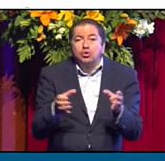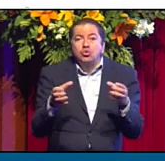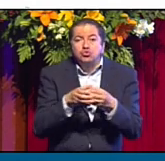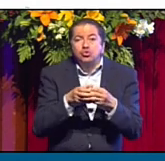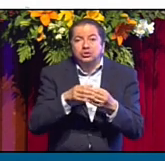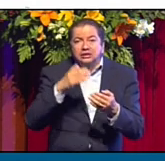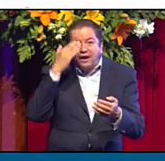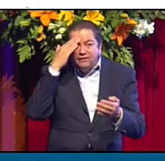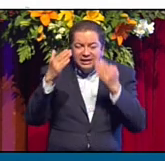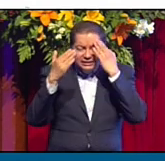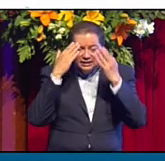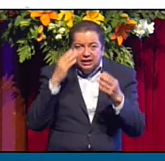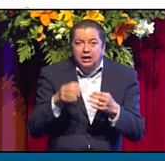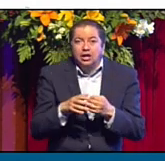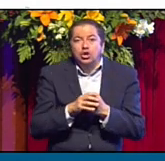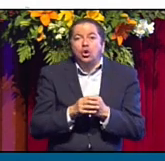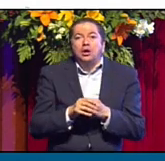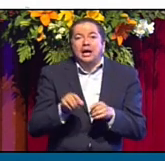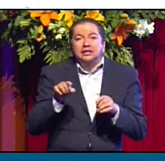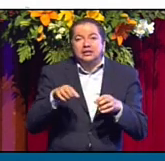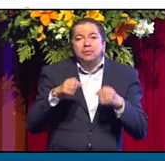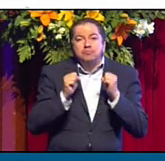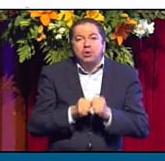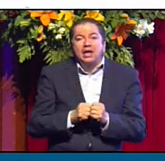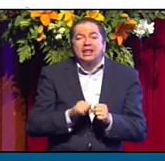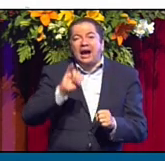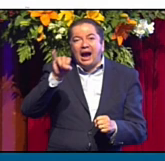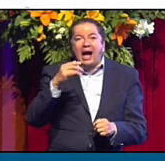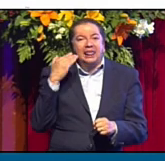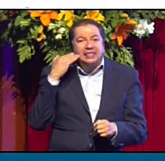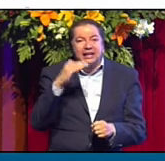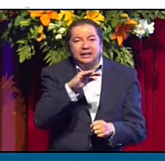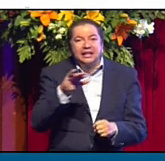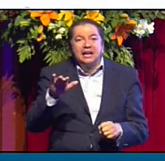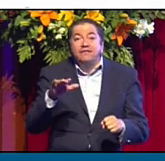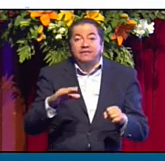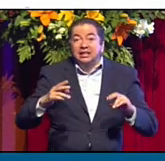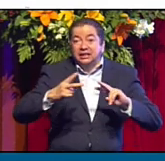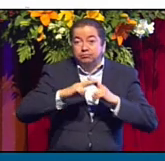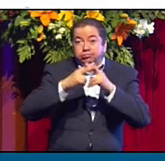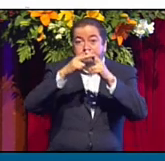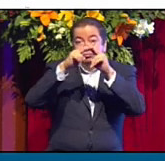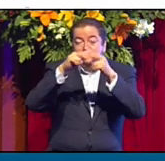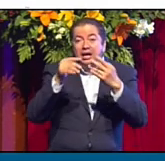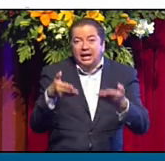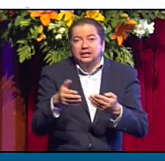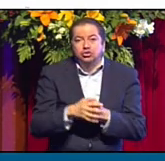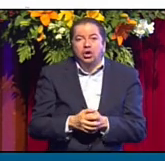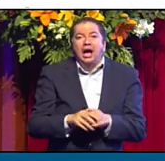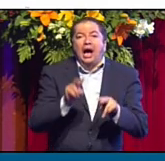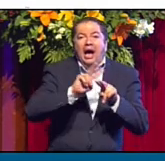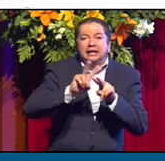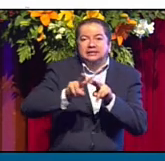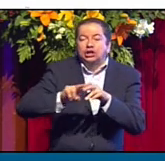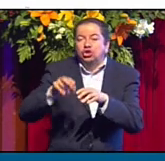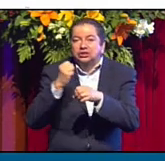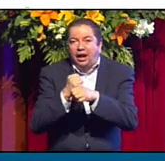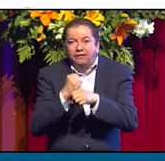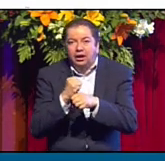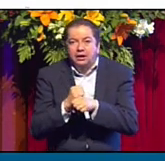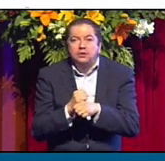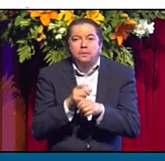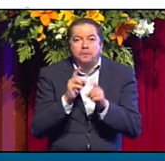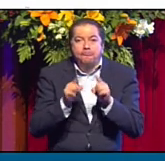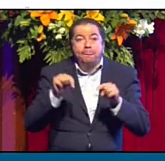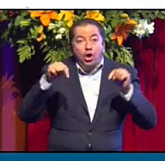heredera pudiera tener ese jardín infantil, que esta nos pudiera autorizar a hacer efectivamente los trabajos que había que hacer,